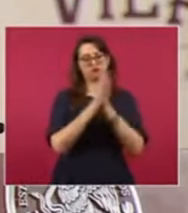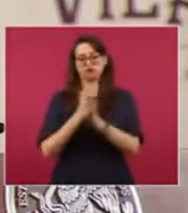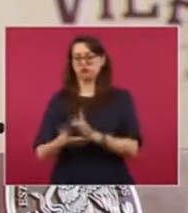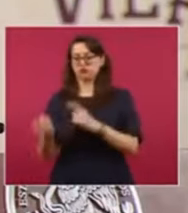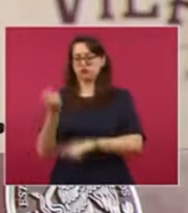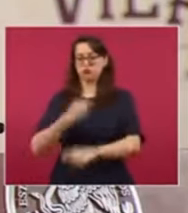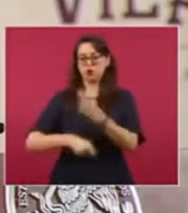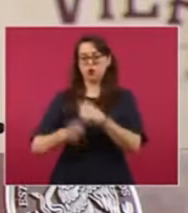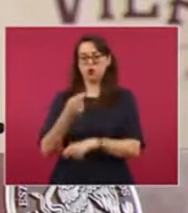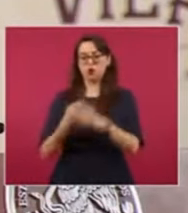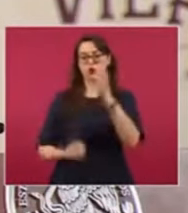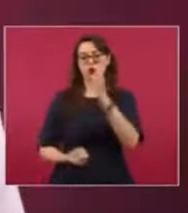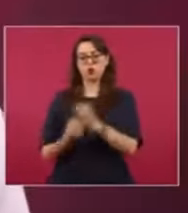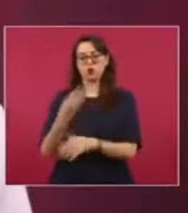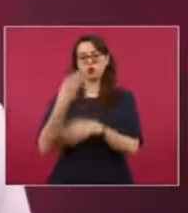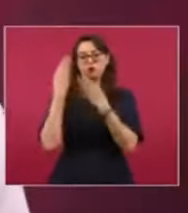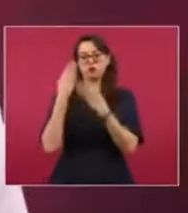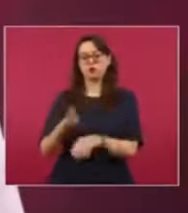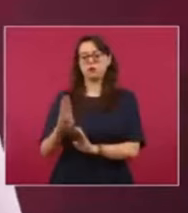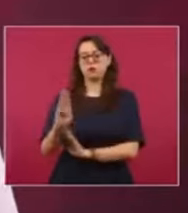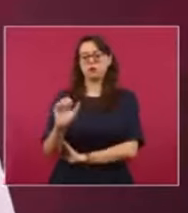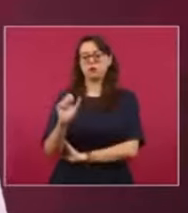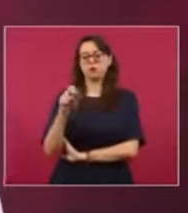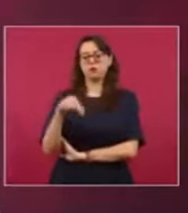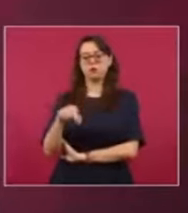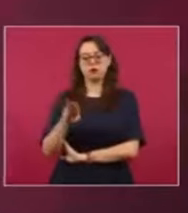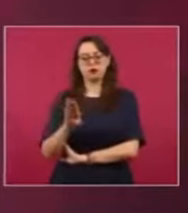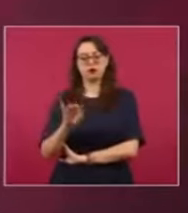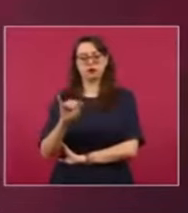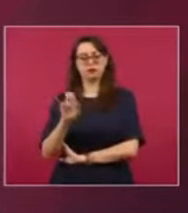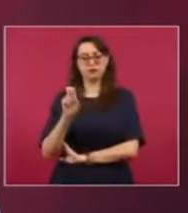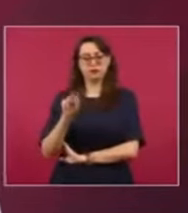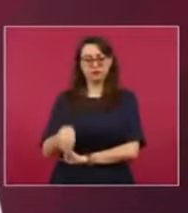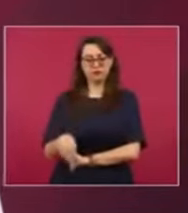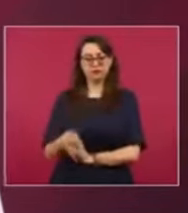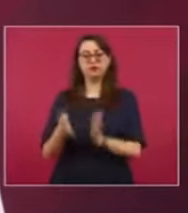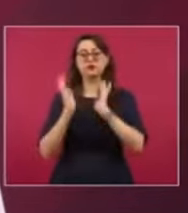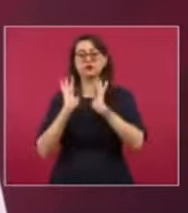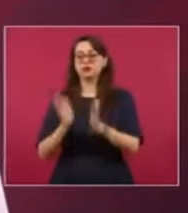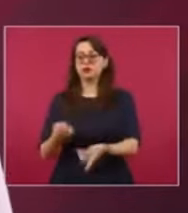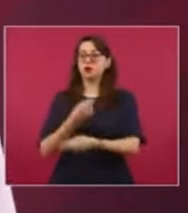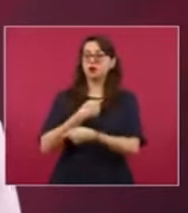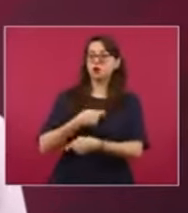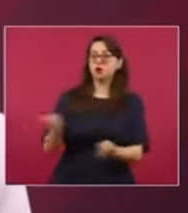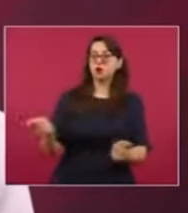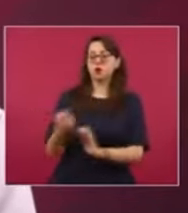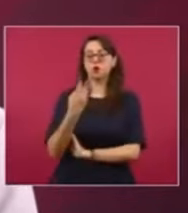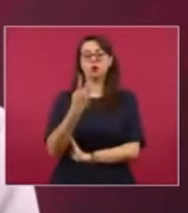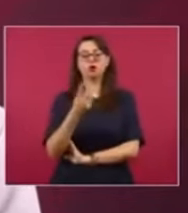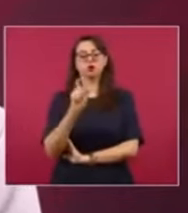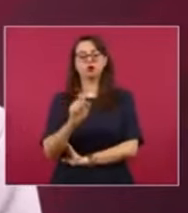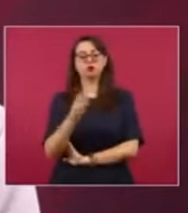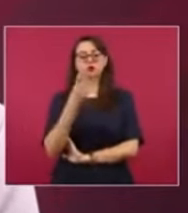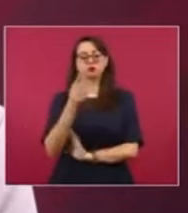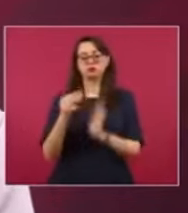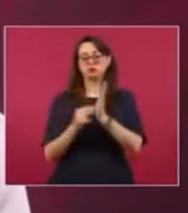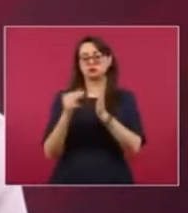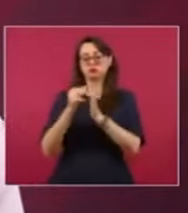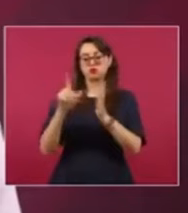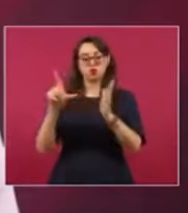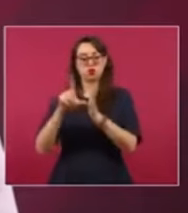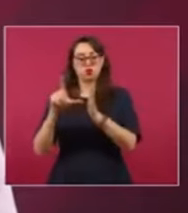del bienestar. Hemos ya entregado 4.3 millones de tarjetas del Banco del Bienestar